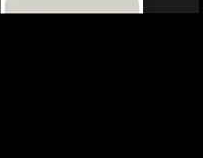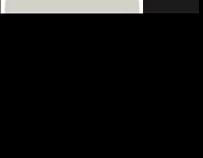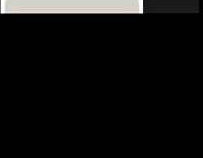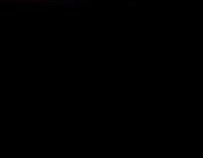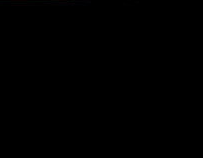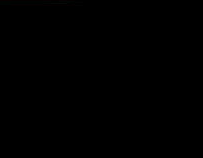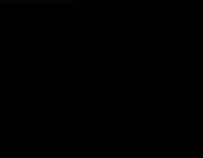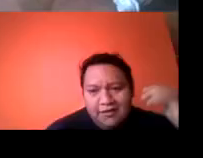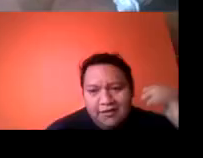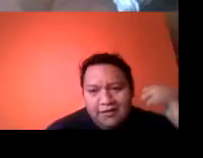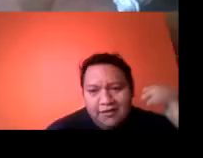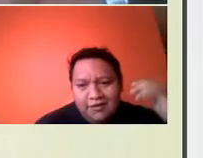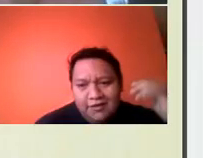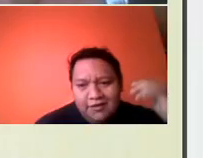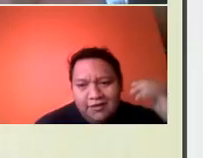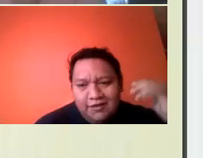cómo